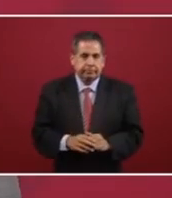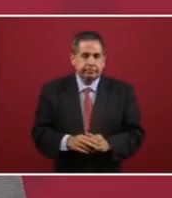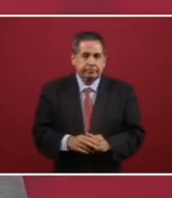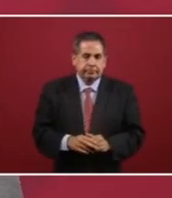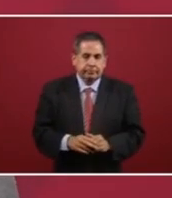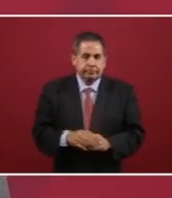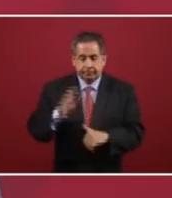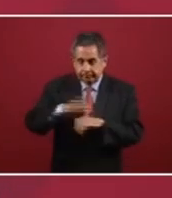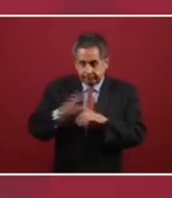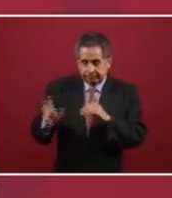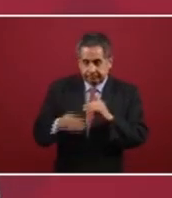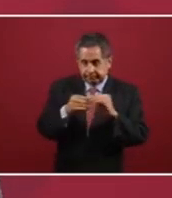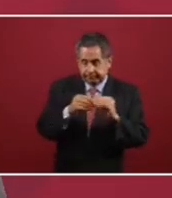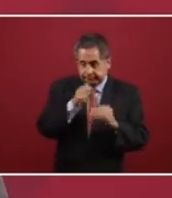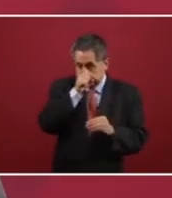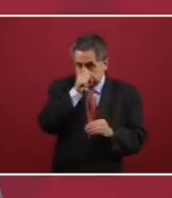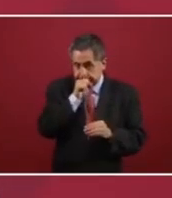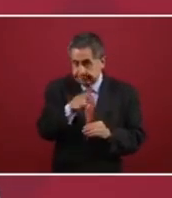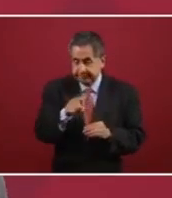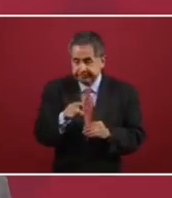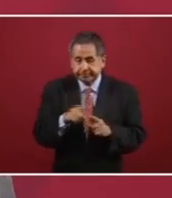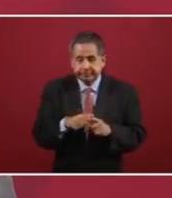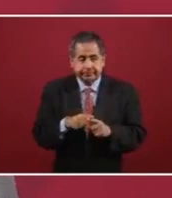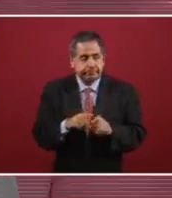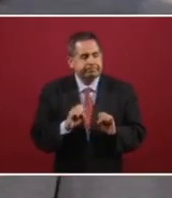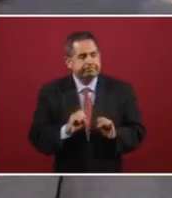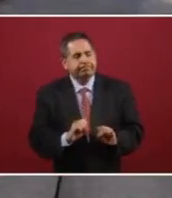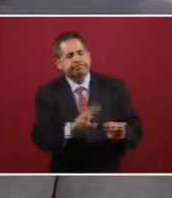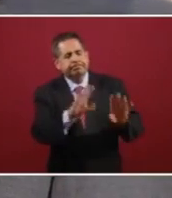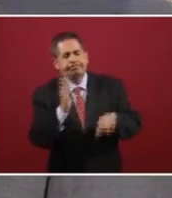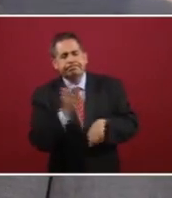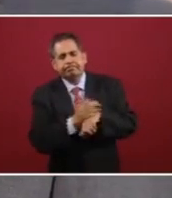y agrego cero impunidad